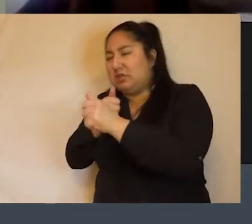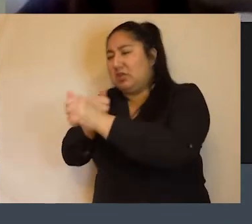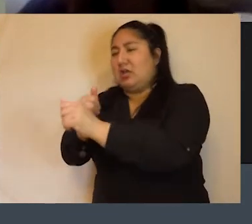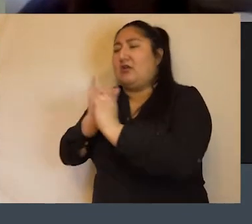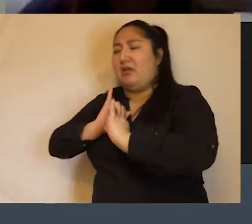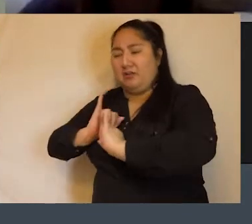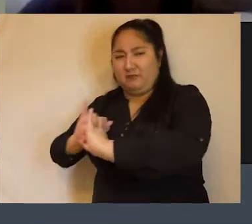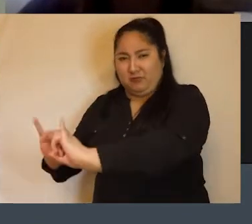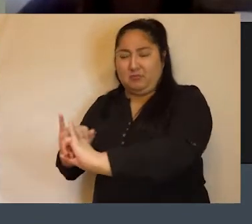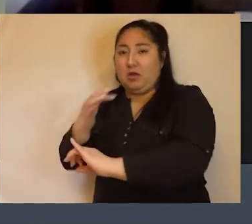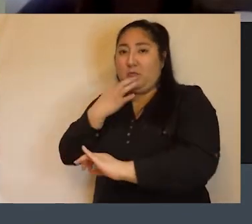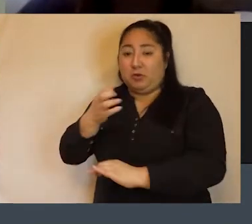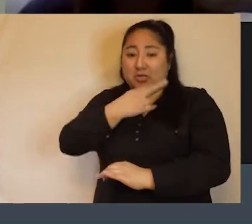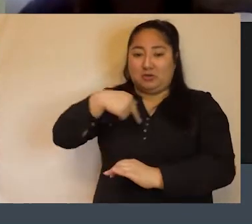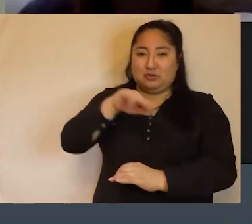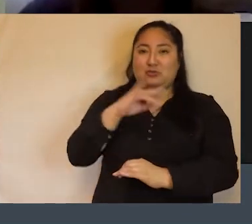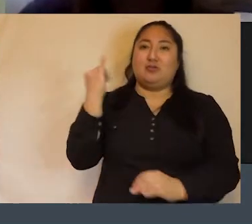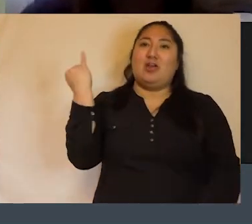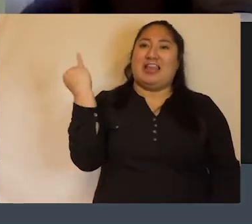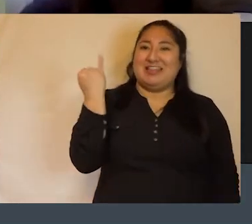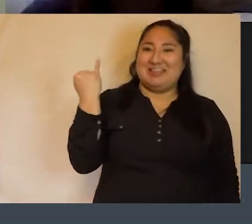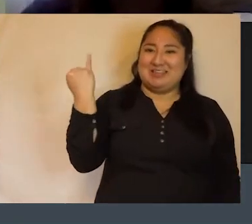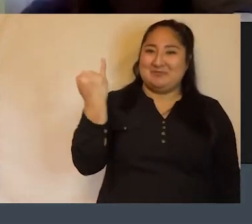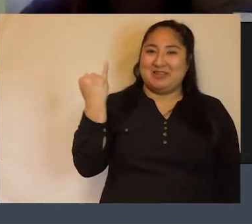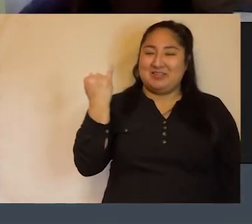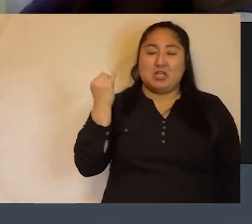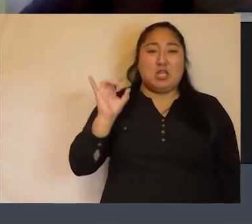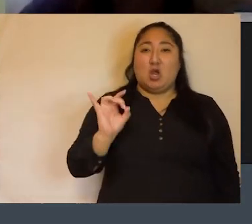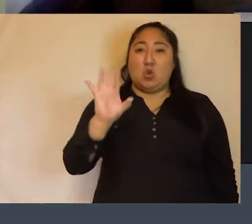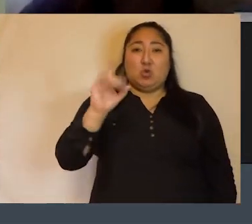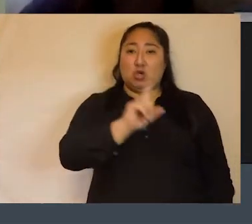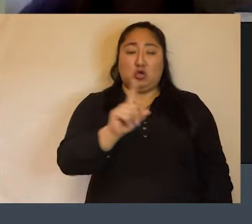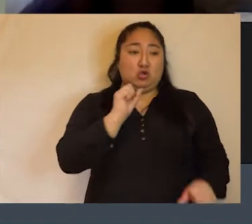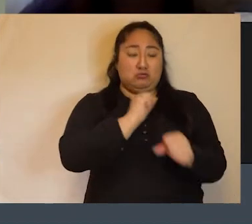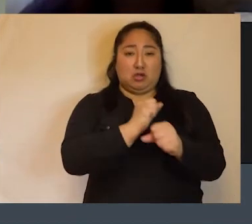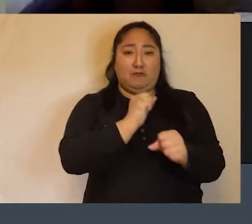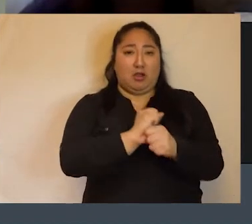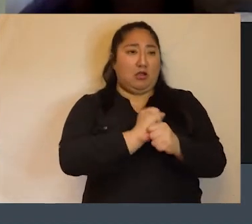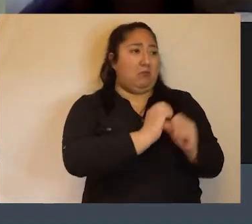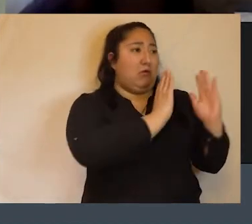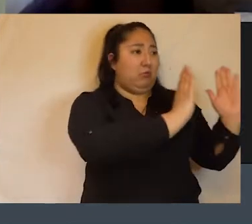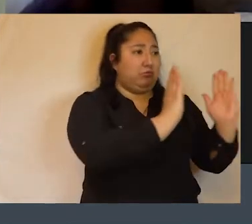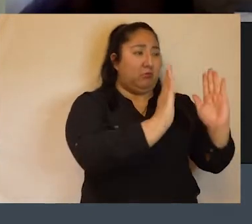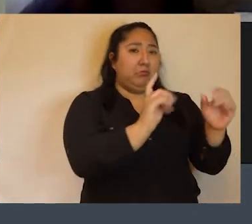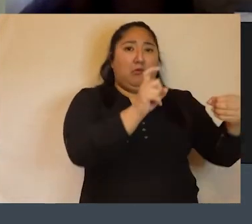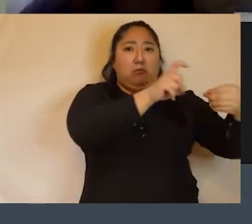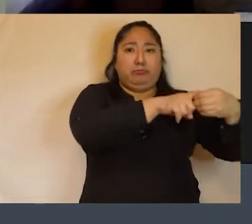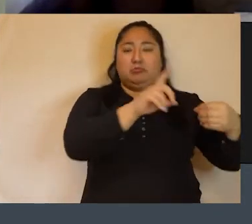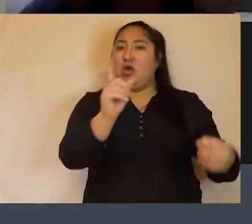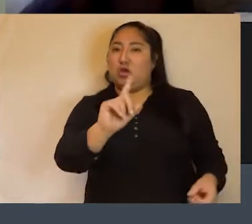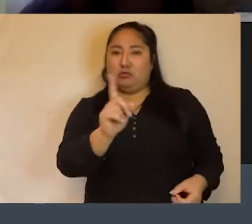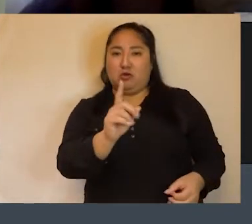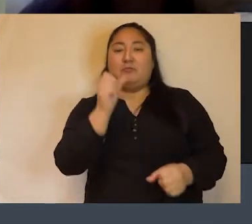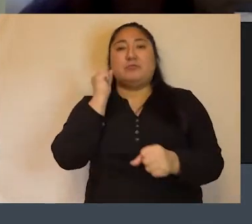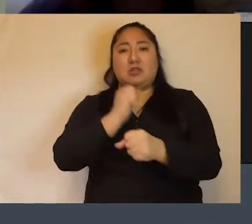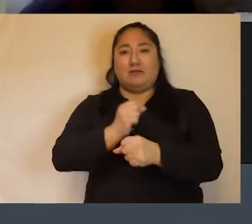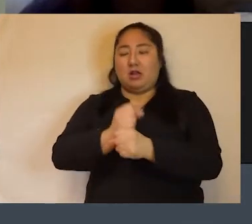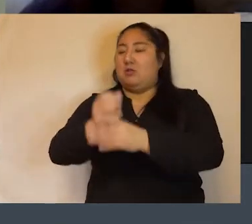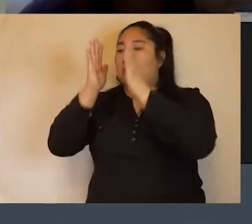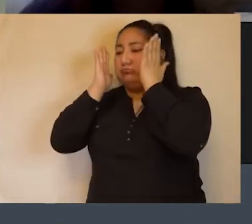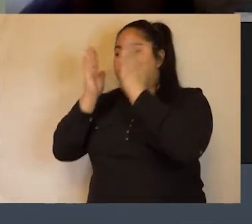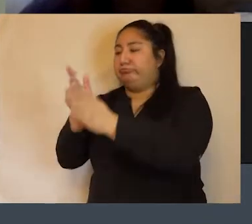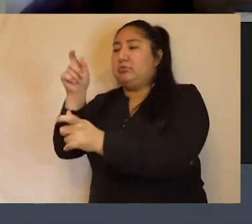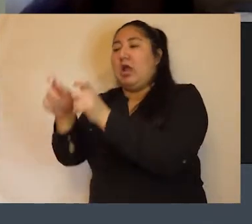previsional. ¿Y por qué razón? Porque somos independientes, somos los únicos que no trabajamos para nadie más que para